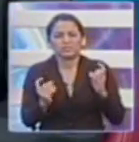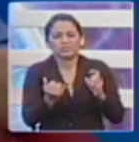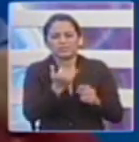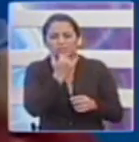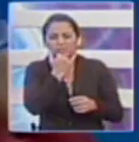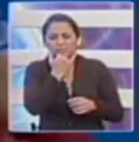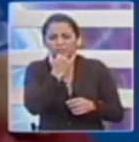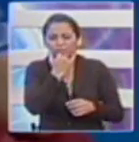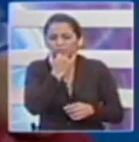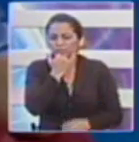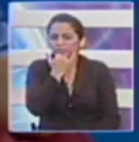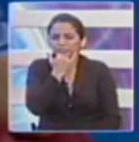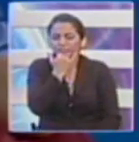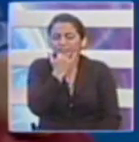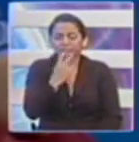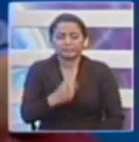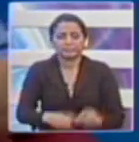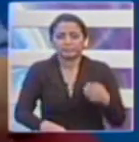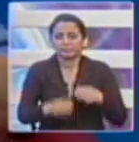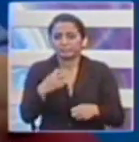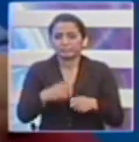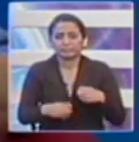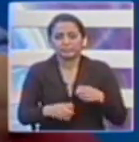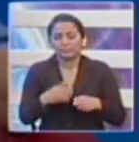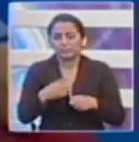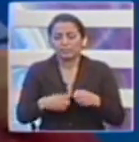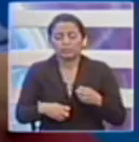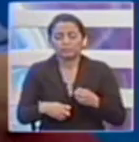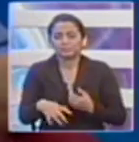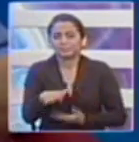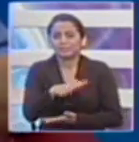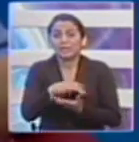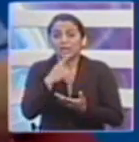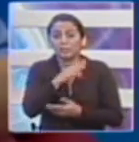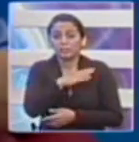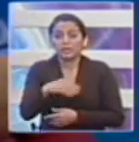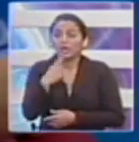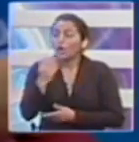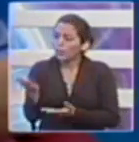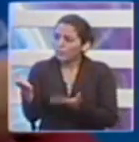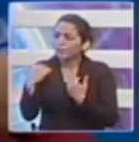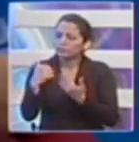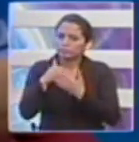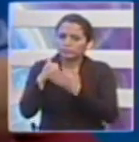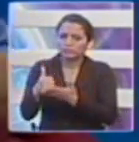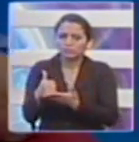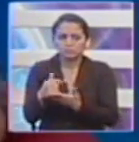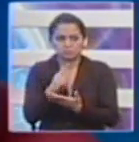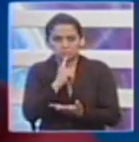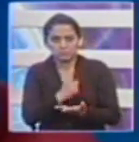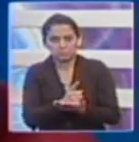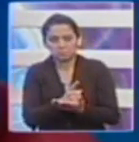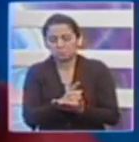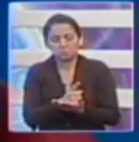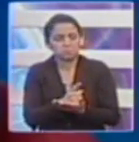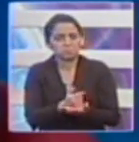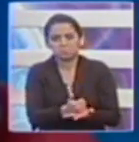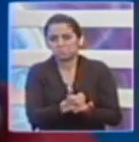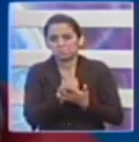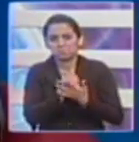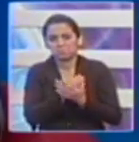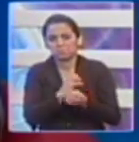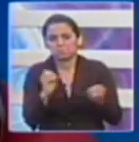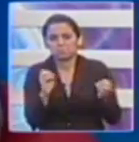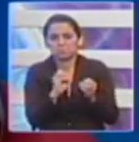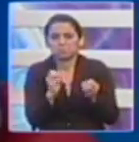migrantes? Fracasados los programas de retorno en este caso. Nuestra necesidad es tener un país de oportunidades, un país donde el migrante, a